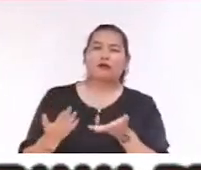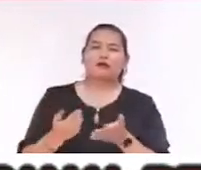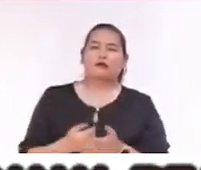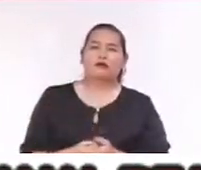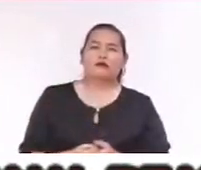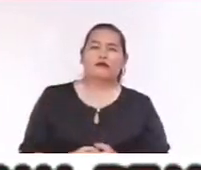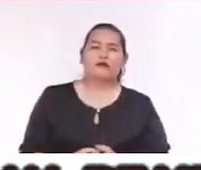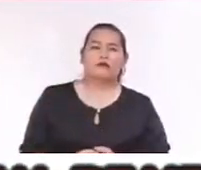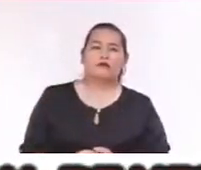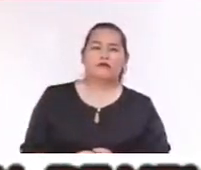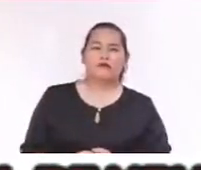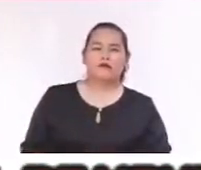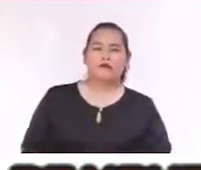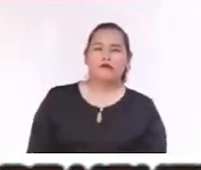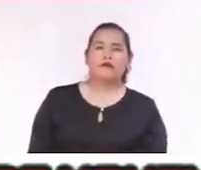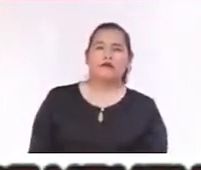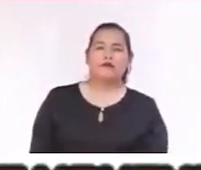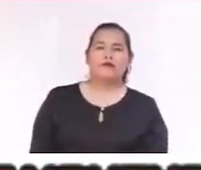Así dijo.